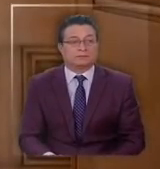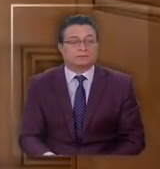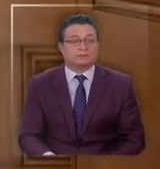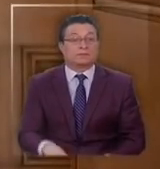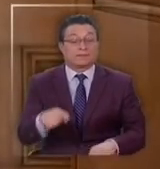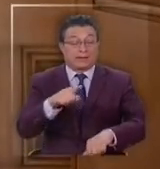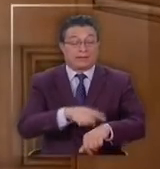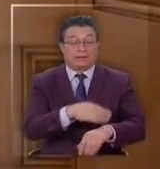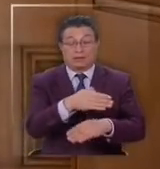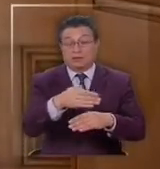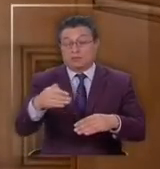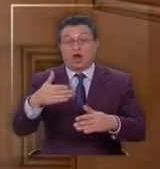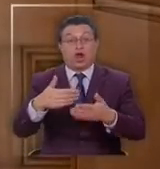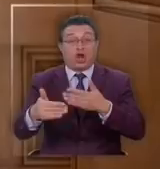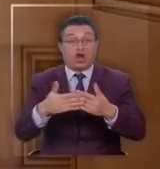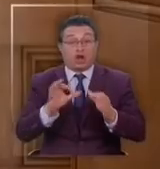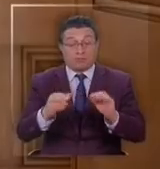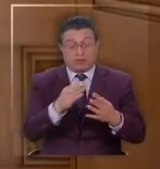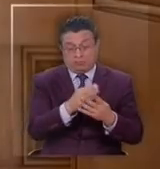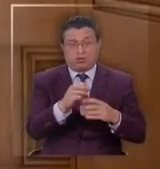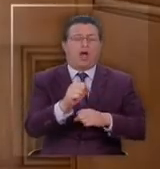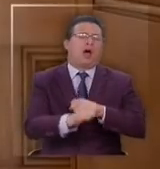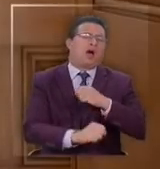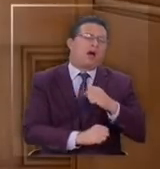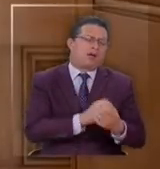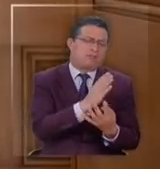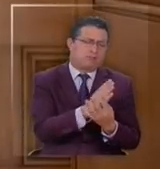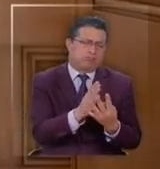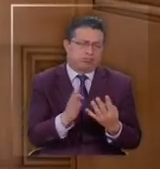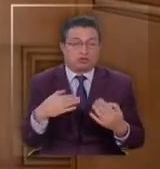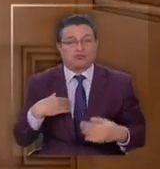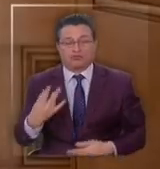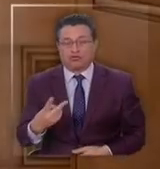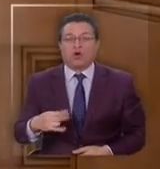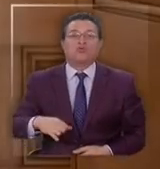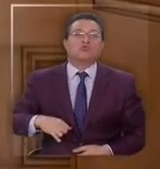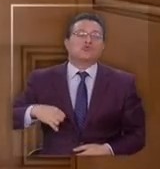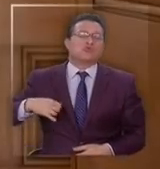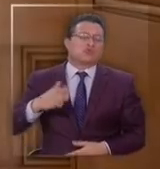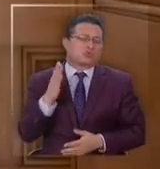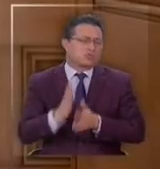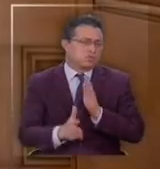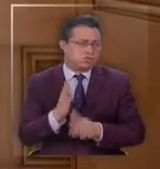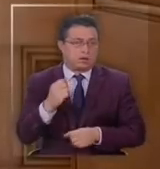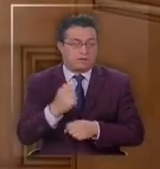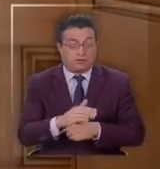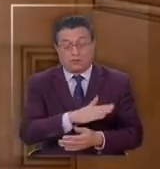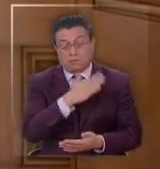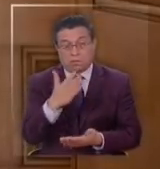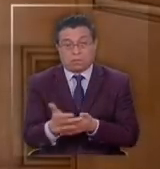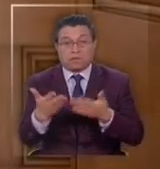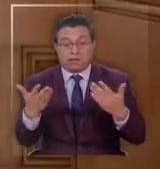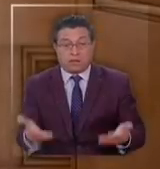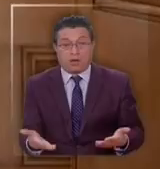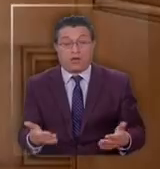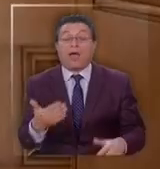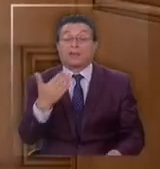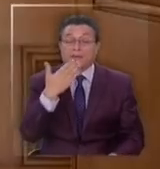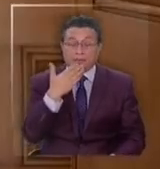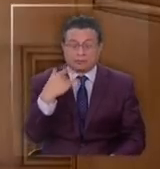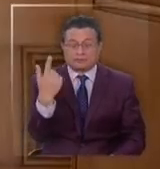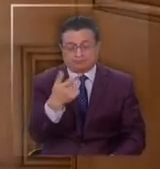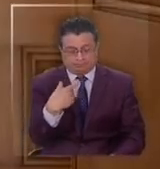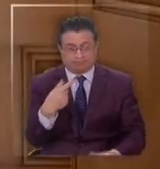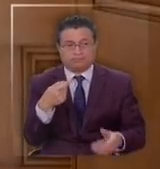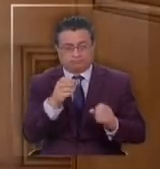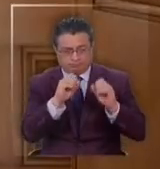En tiempos normales, llegar a esta etapa llevaría años, y estoy muy orgulloso del trabajo realizado hasta ahora. Al mismo tiempo, invertiremos